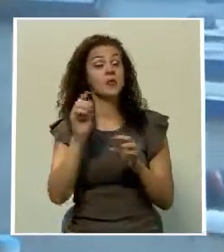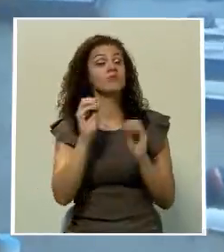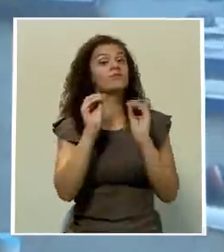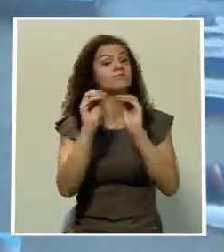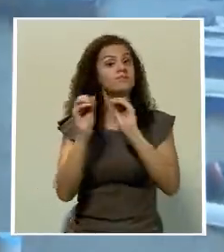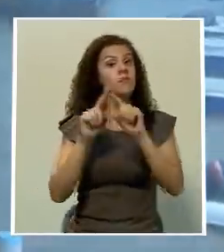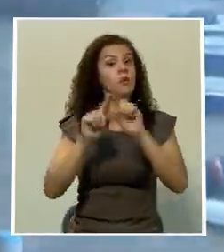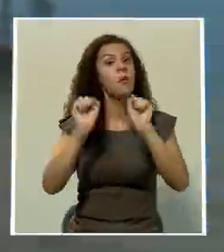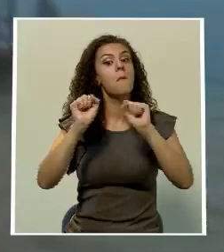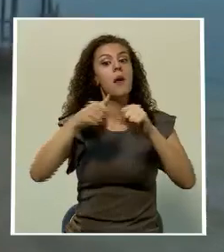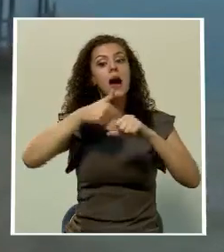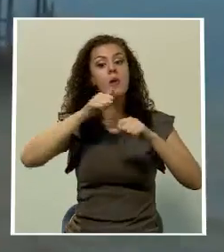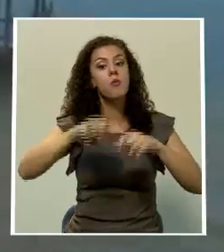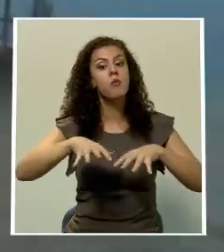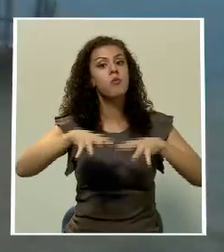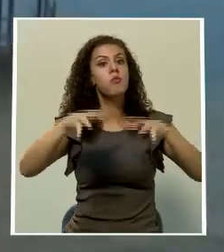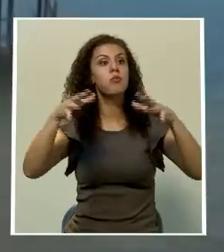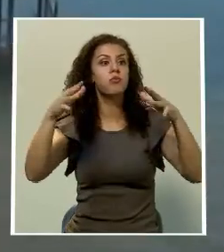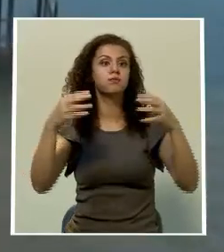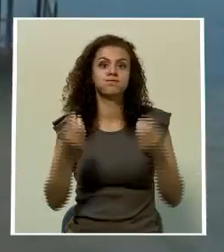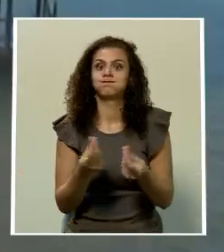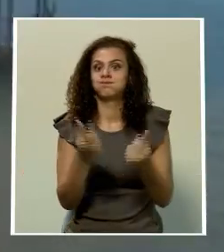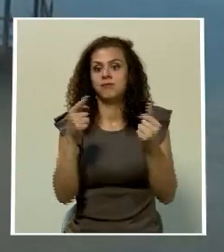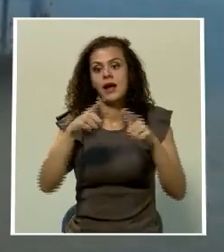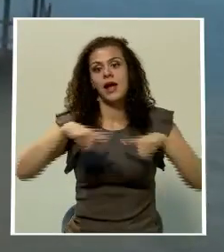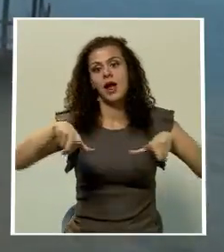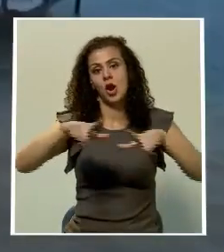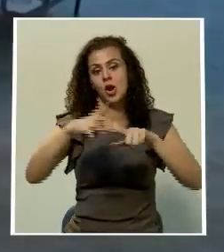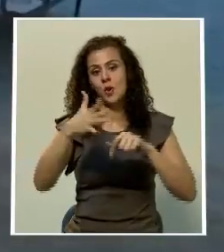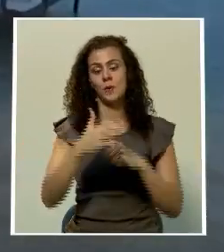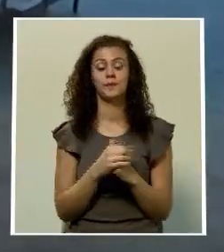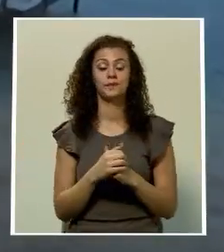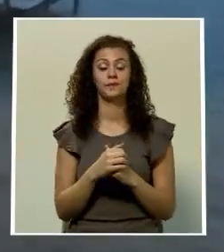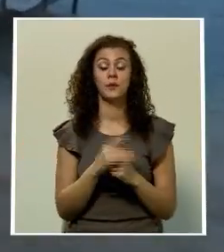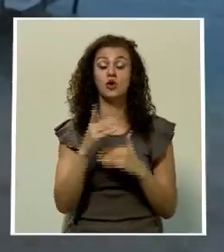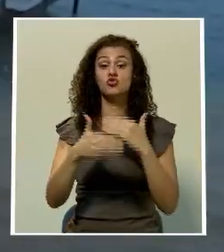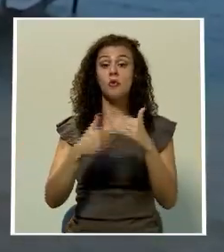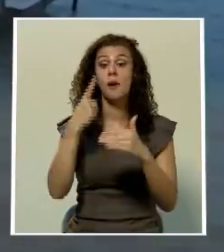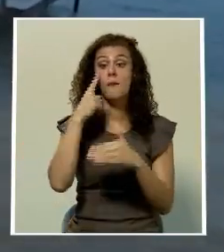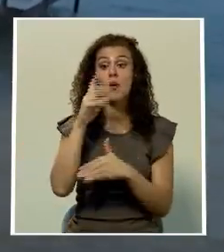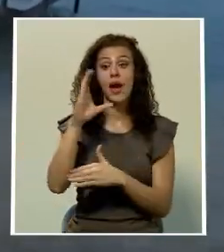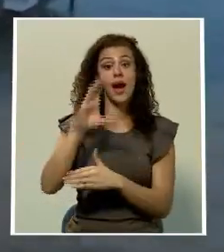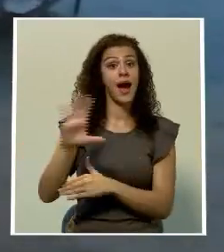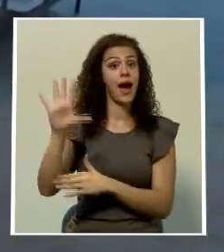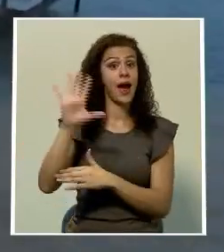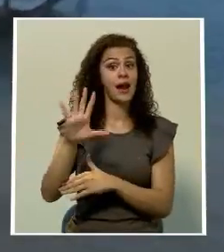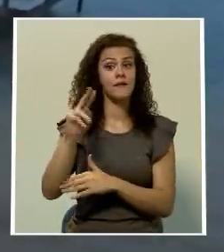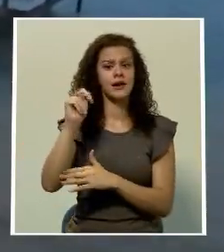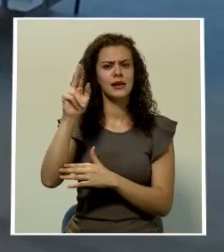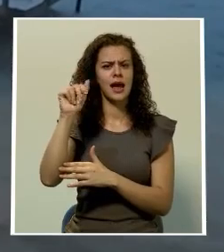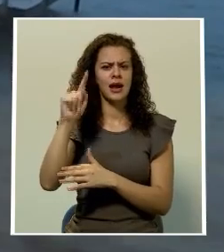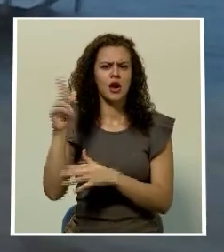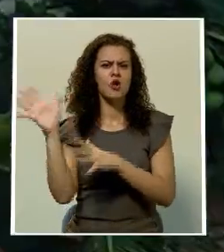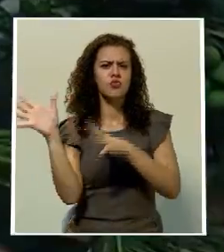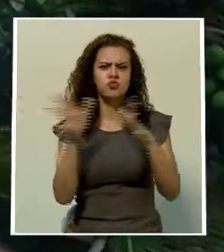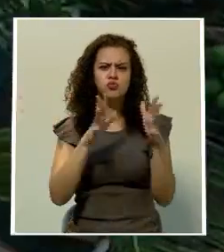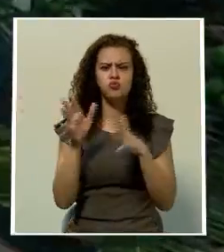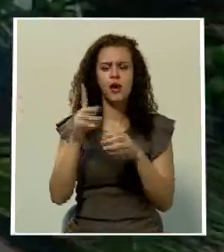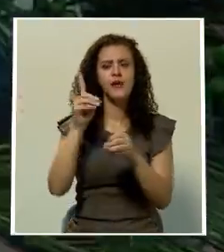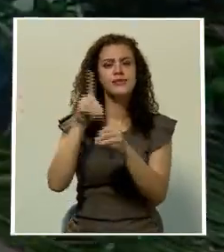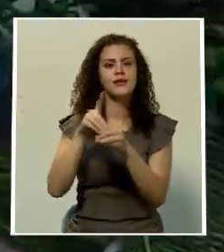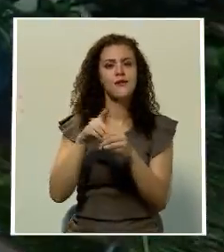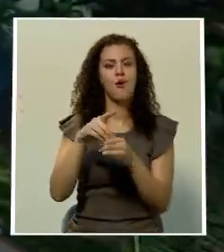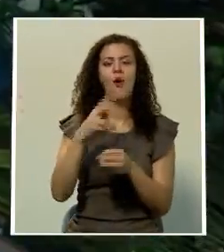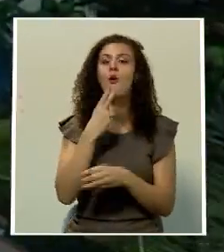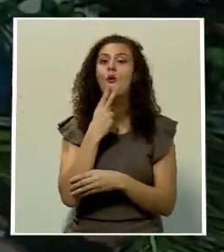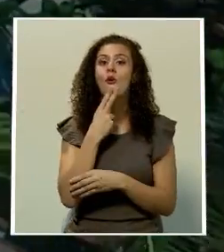de la posibilidad de inundaciones repentinas en la región. A su paso por el Caribe, Nana sacudió con furia el